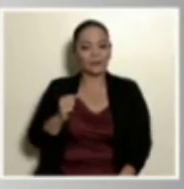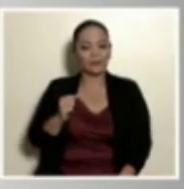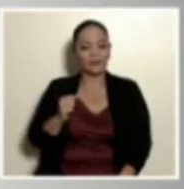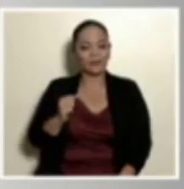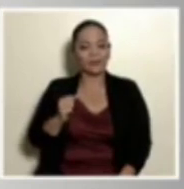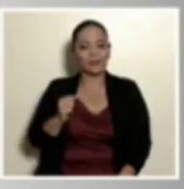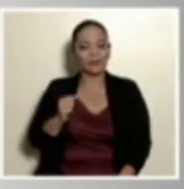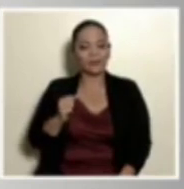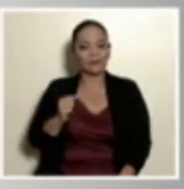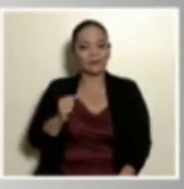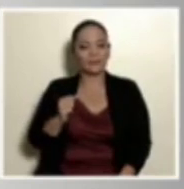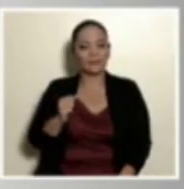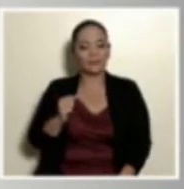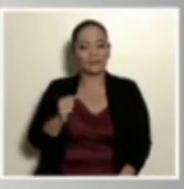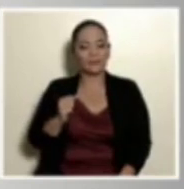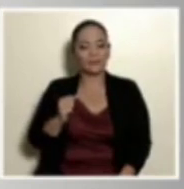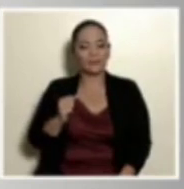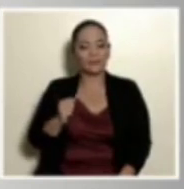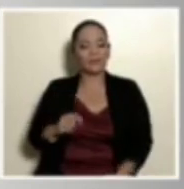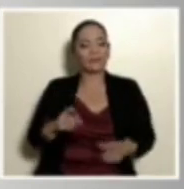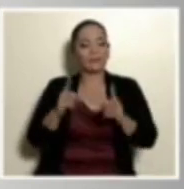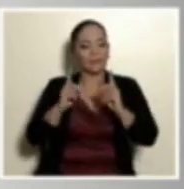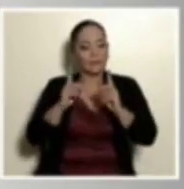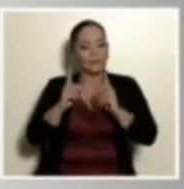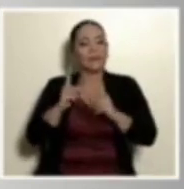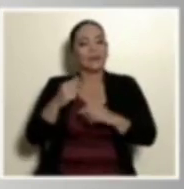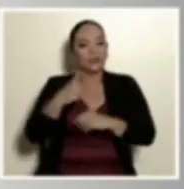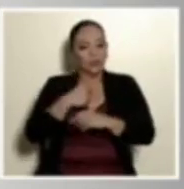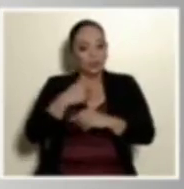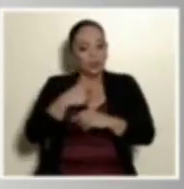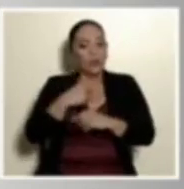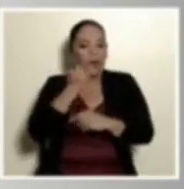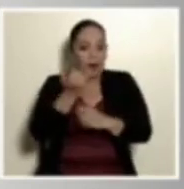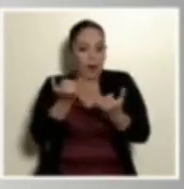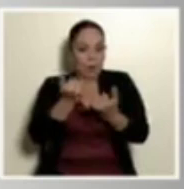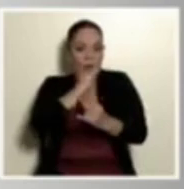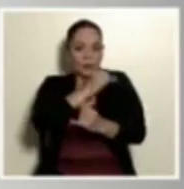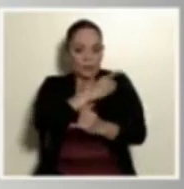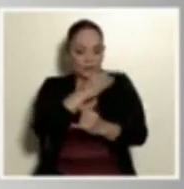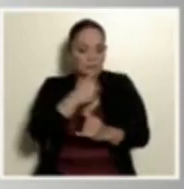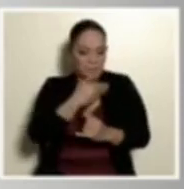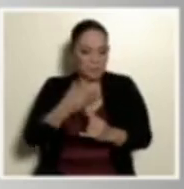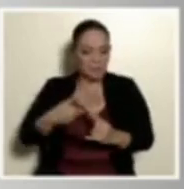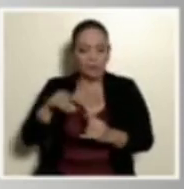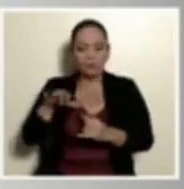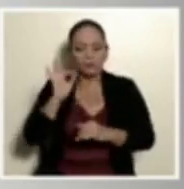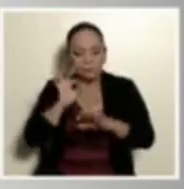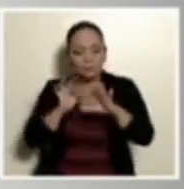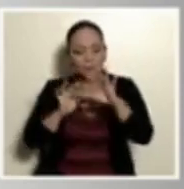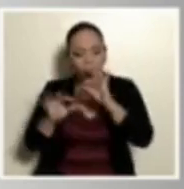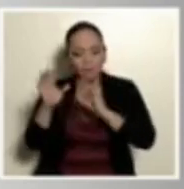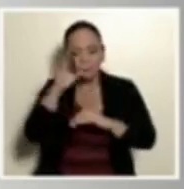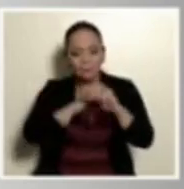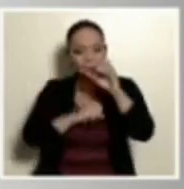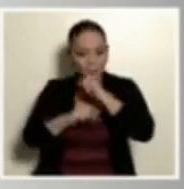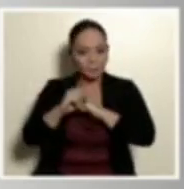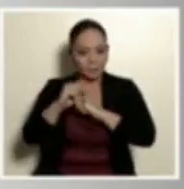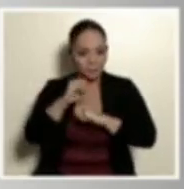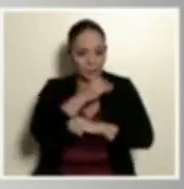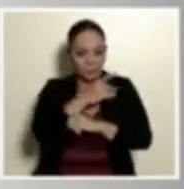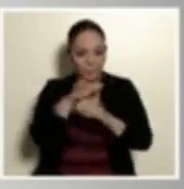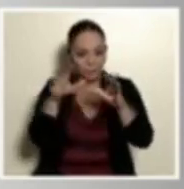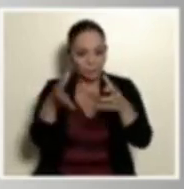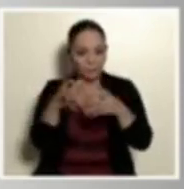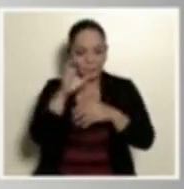de decir que de lo que he encontrado y de lo que hemos visto a nivel de junta directiva, es que a muchos a lo interno de la